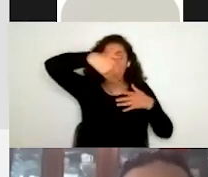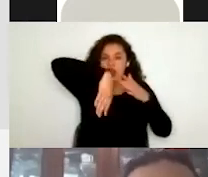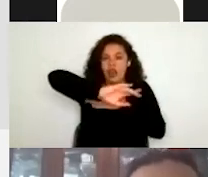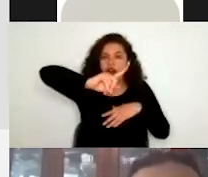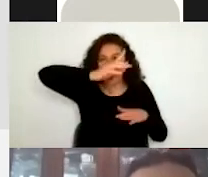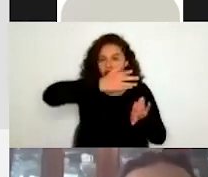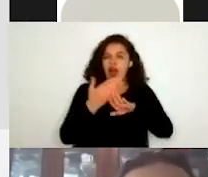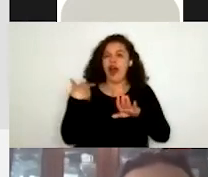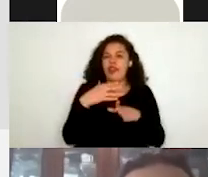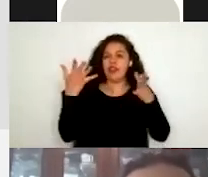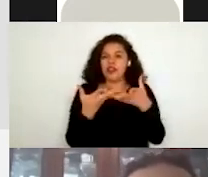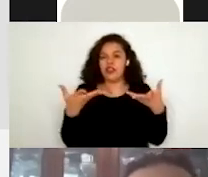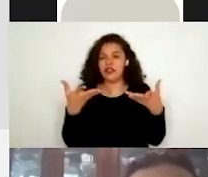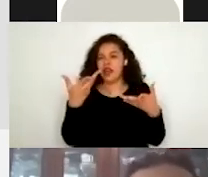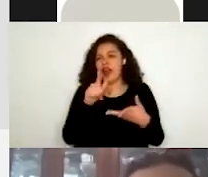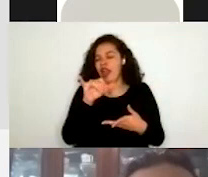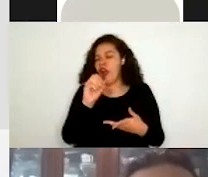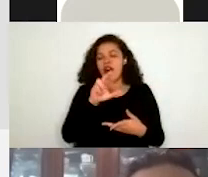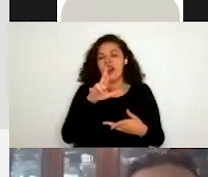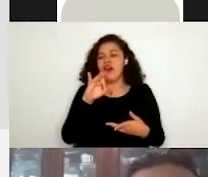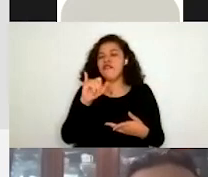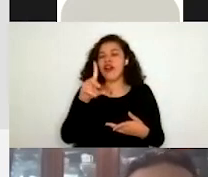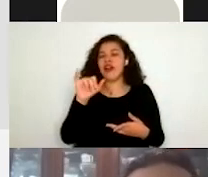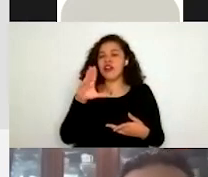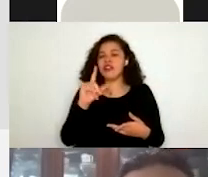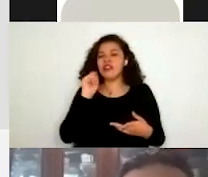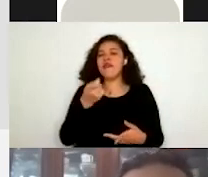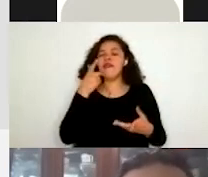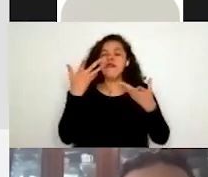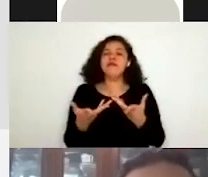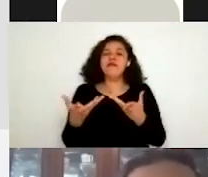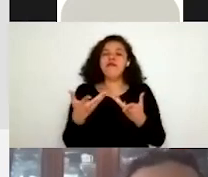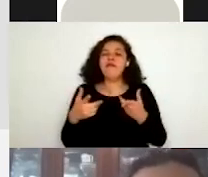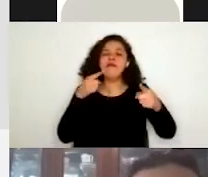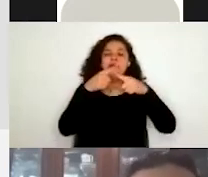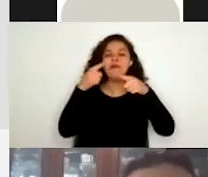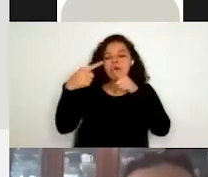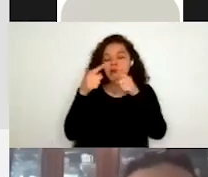georreferencia. ¿Qué es esto? Es una localización geográfica a través de coordenadas.